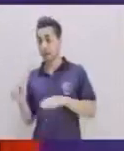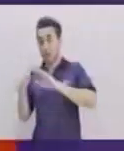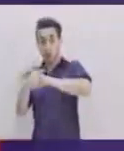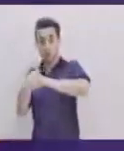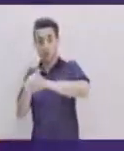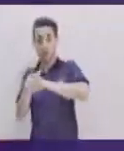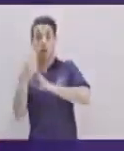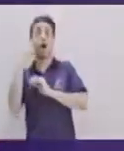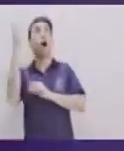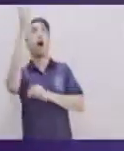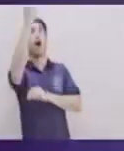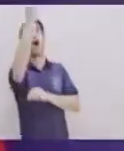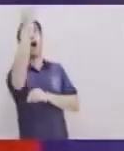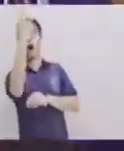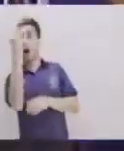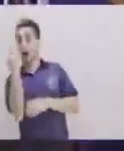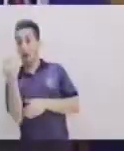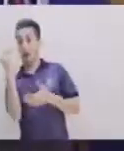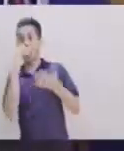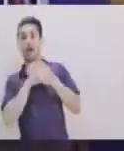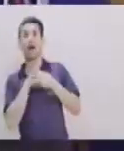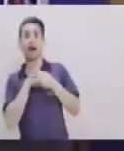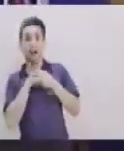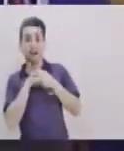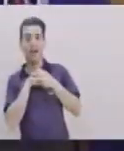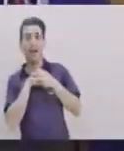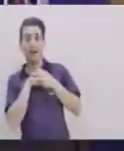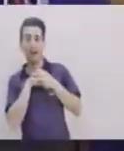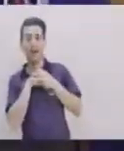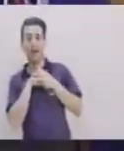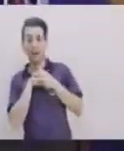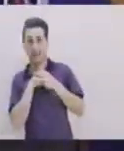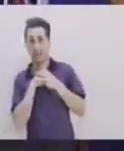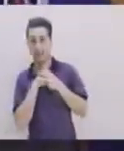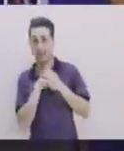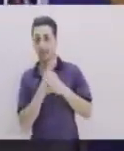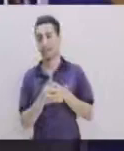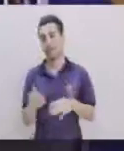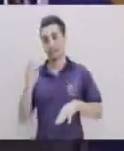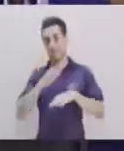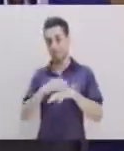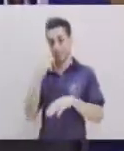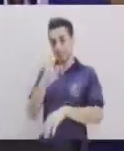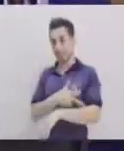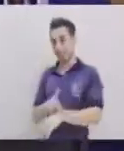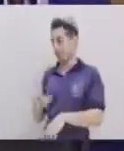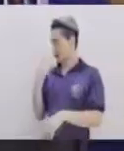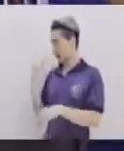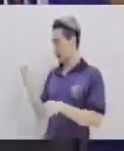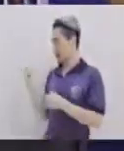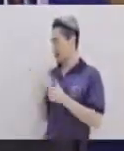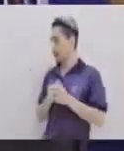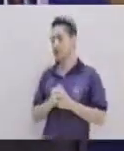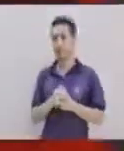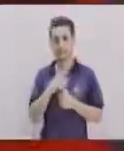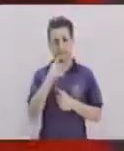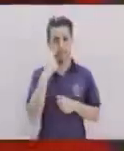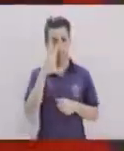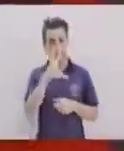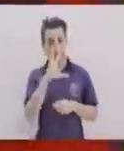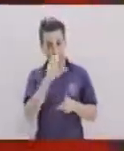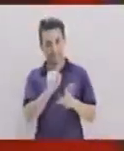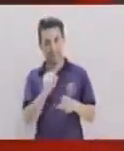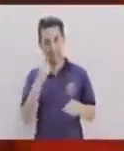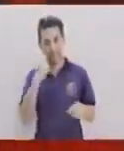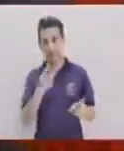atrapó y se lo guardó. ¡Miren qué lindo! Sigamos con nuestra historia. ¿Verdad que se están dando cuenta en